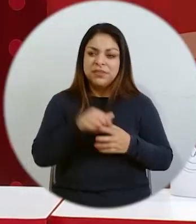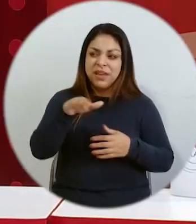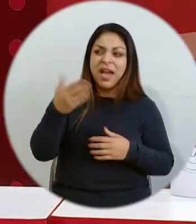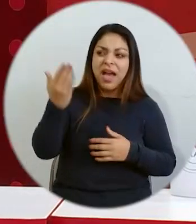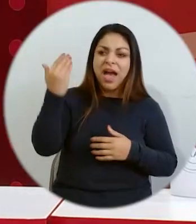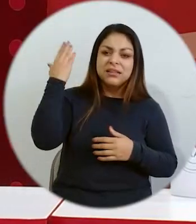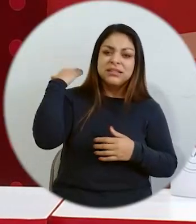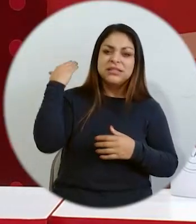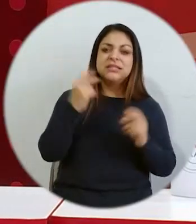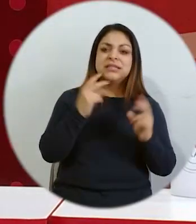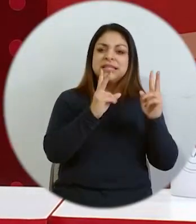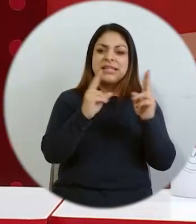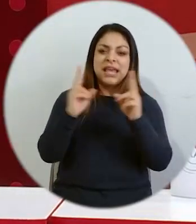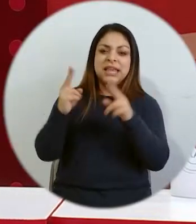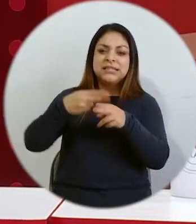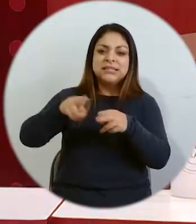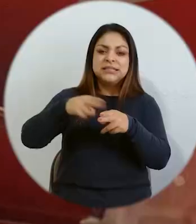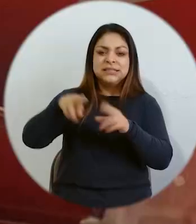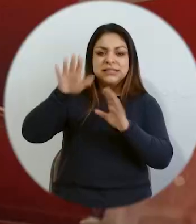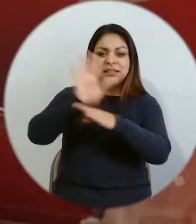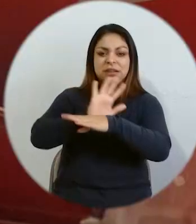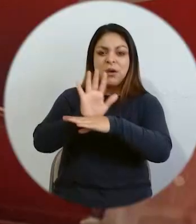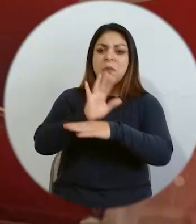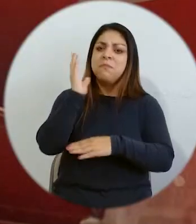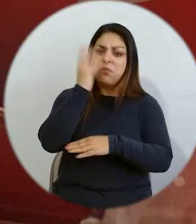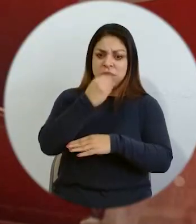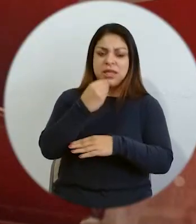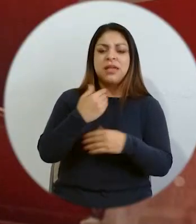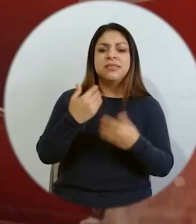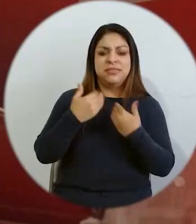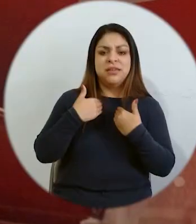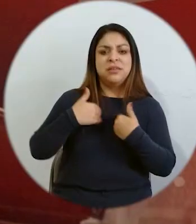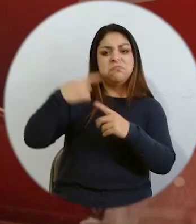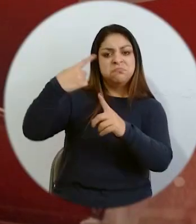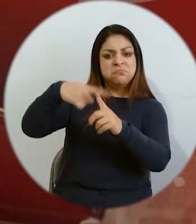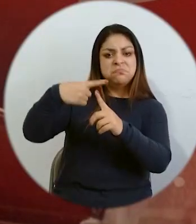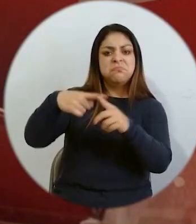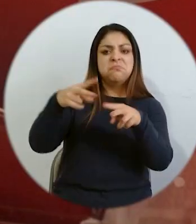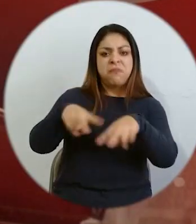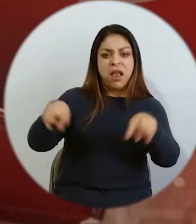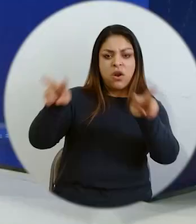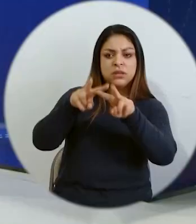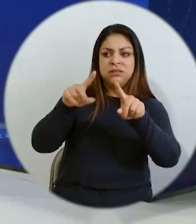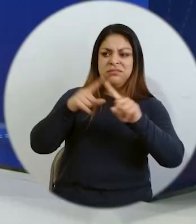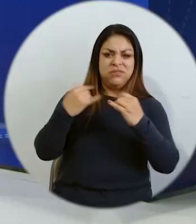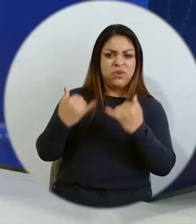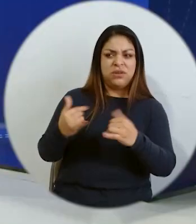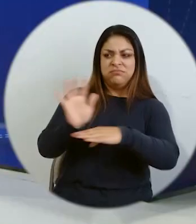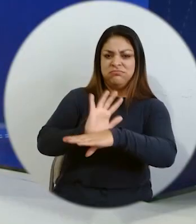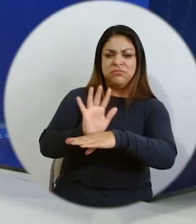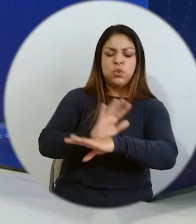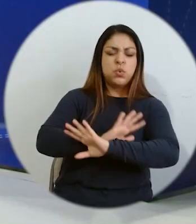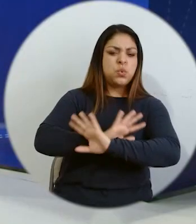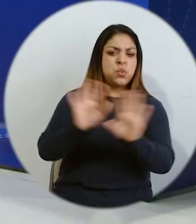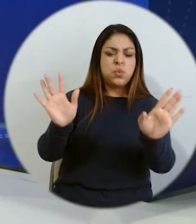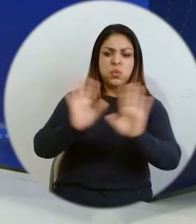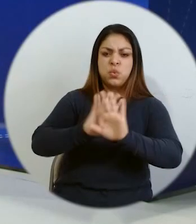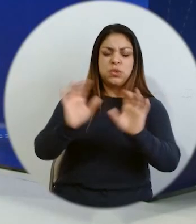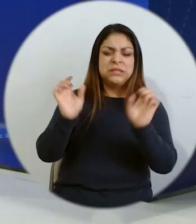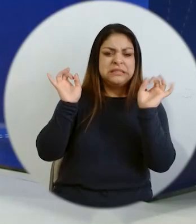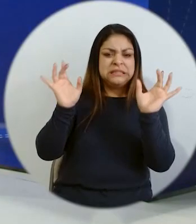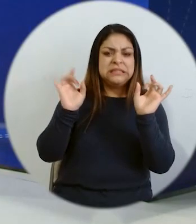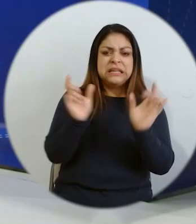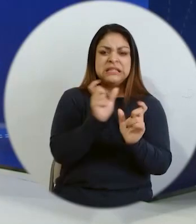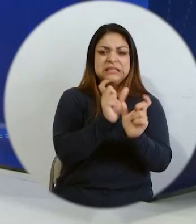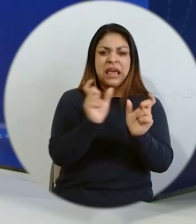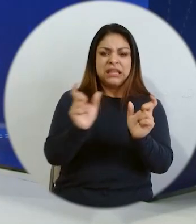series eran tan bonitas porque inculcaban cosas positivas y valores, y ahora son más bien todo lo contrario. Lo que uno ve